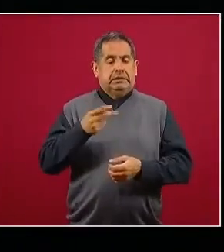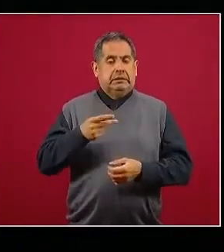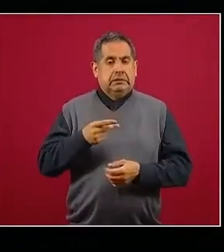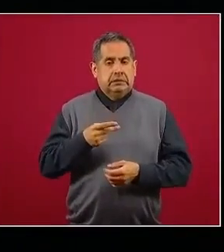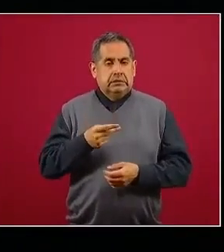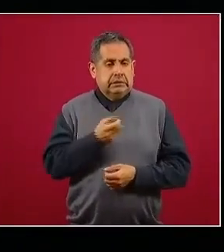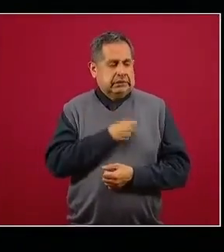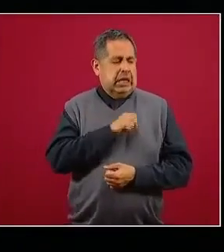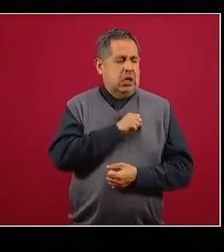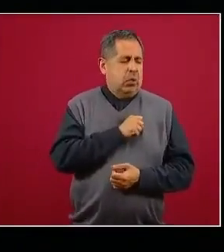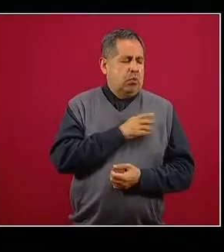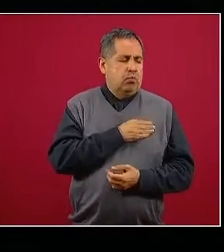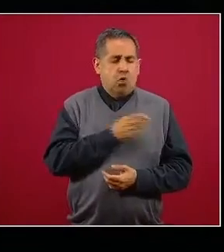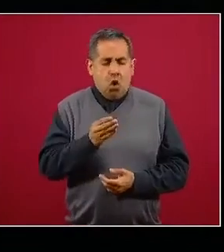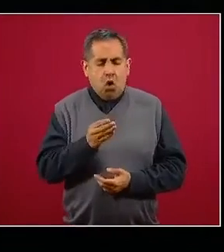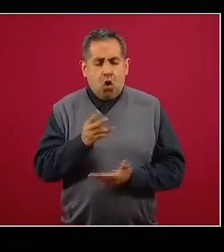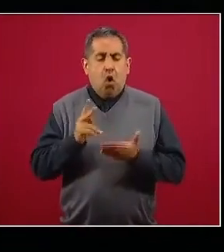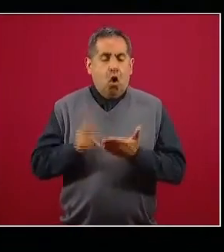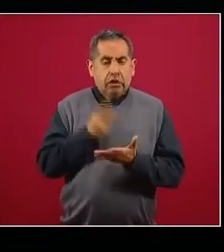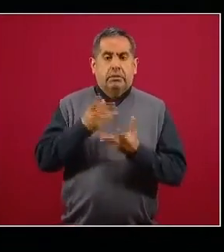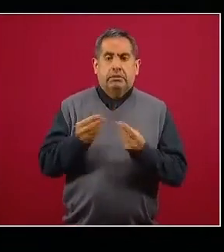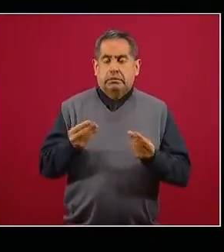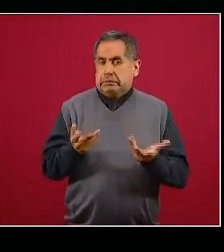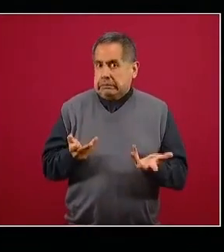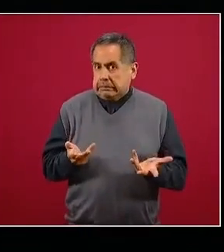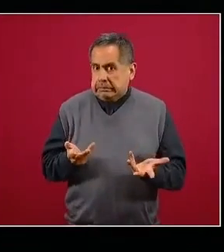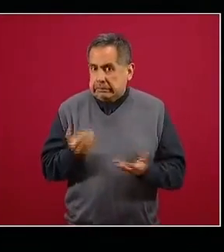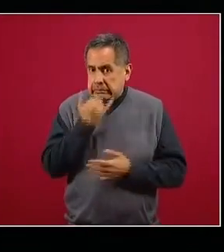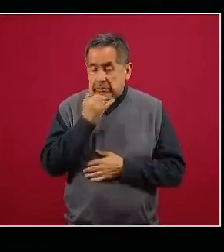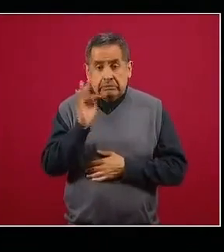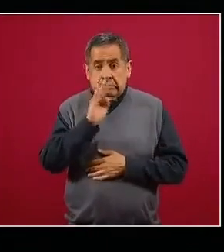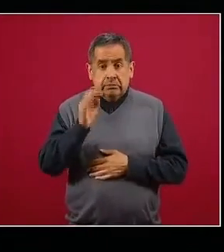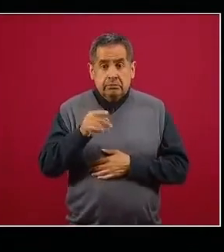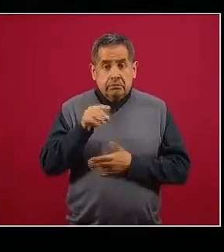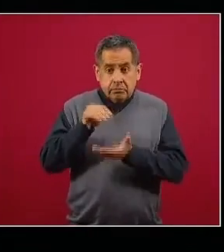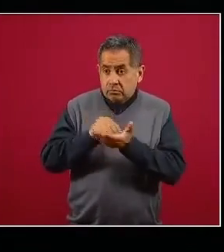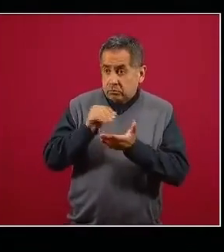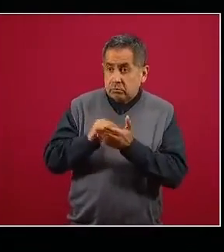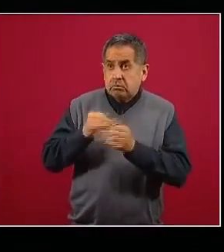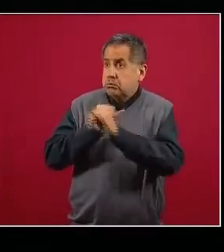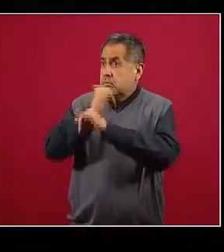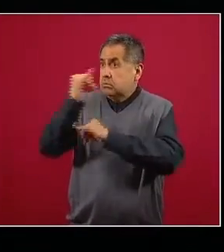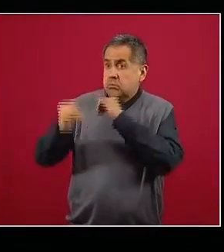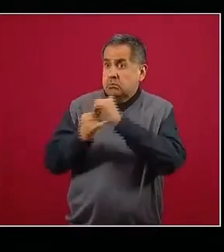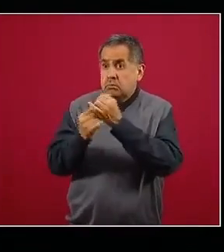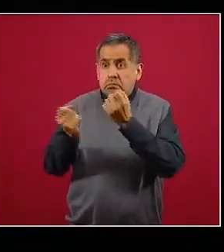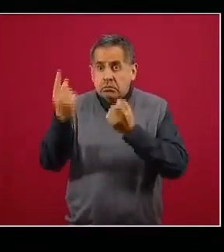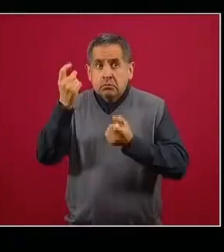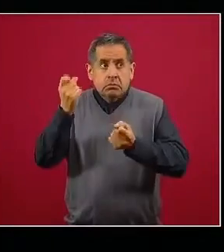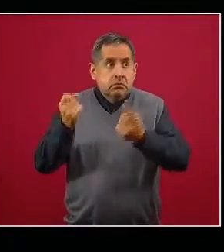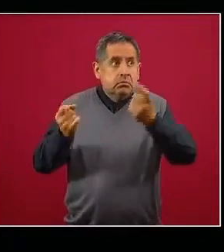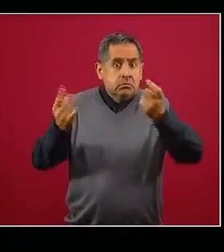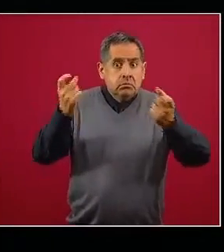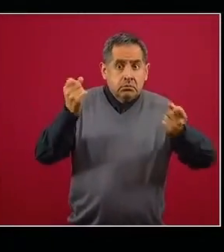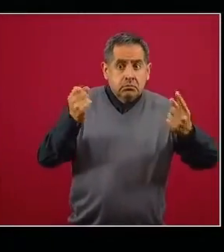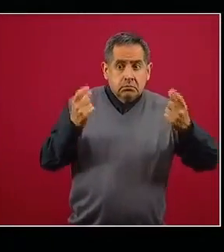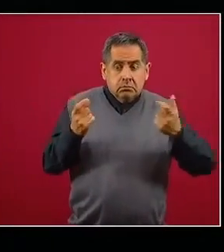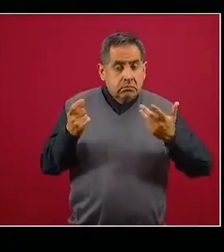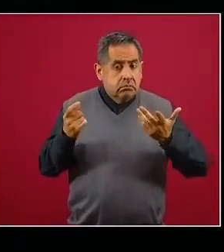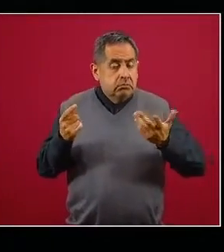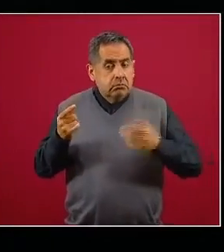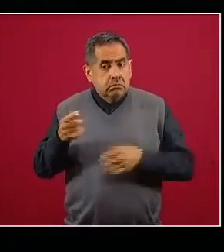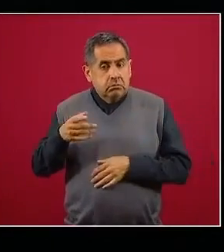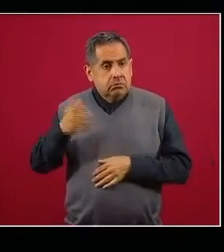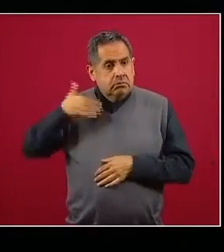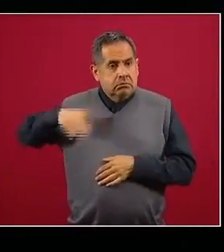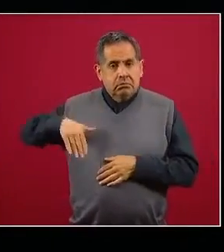Sin andar tanto en ese tema, pero si estos individuos siguen creciendo a nivel internacional y se presentan más casos, como